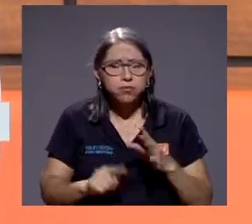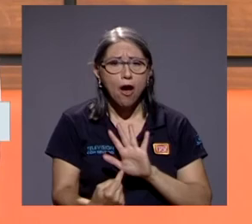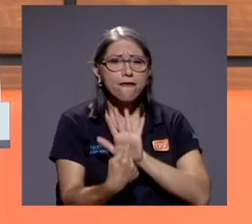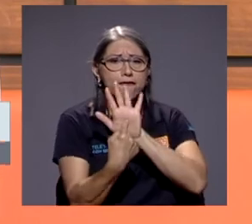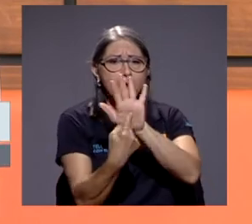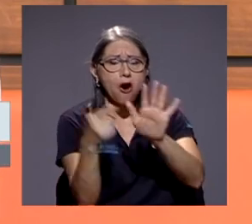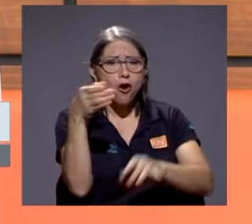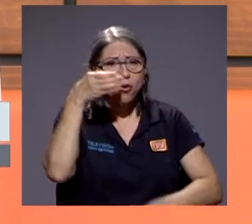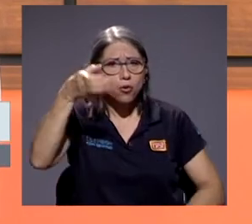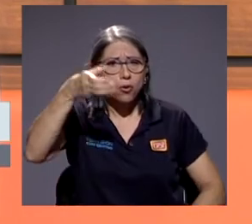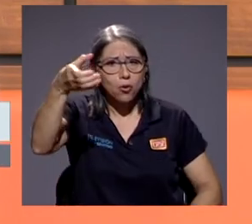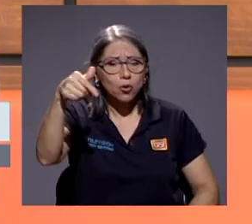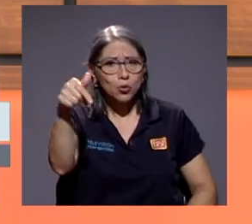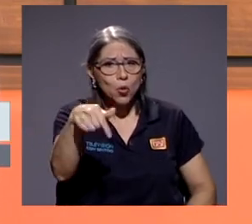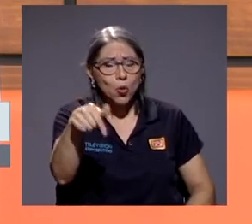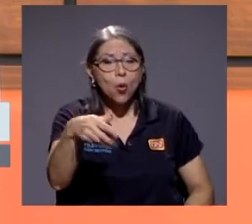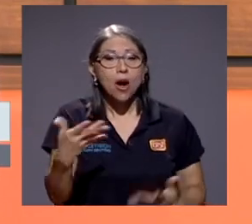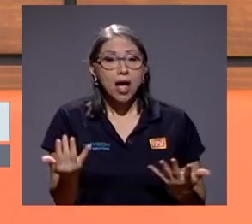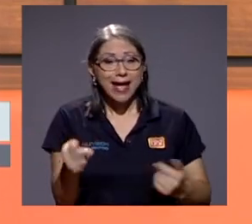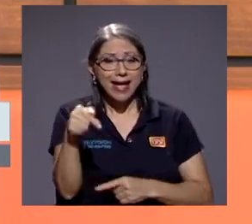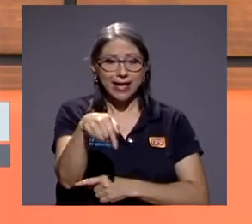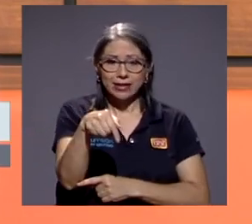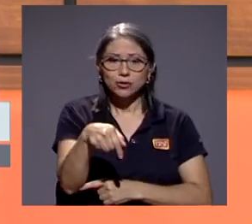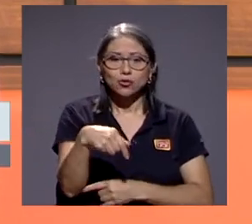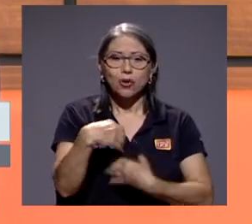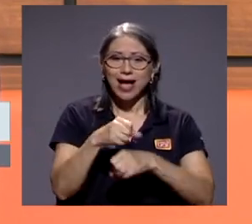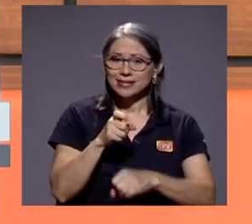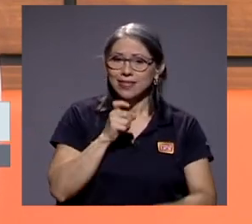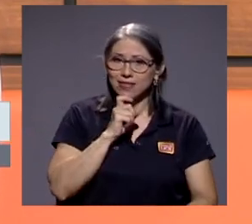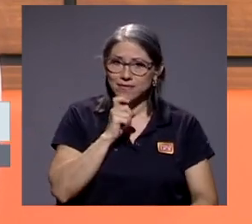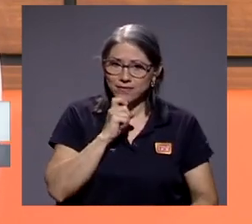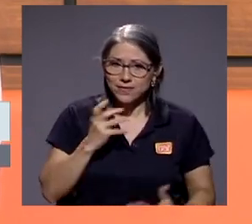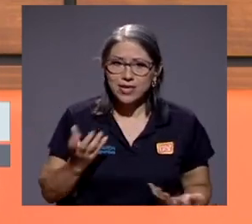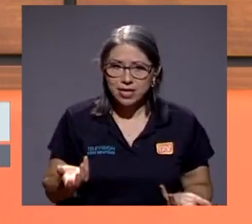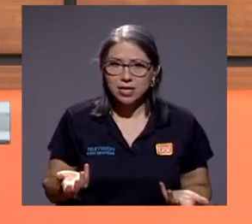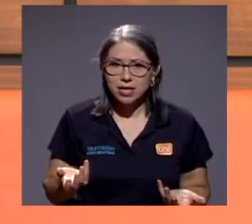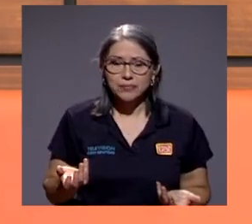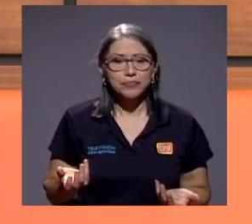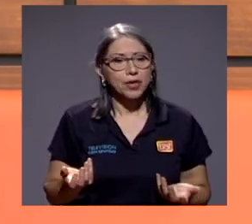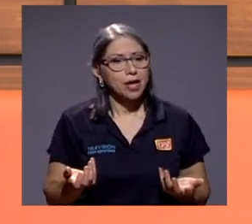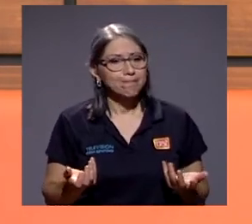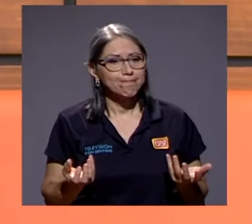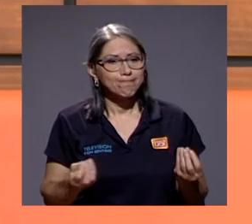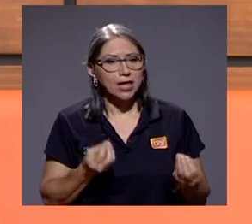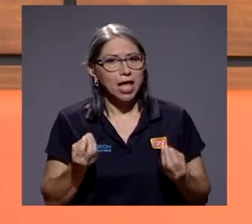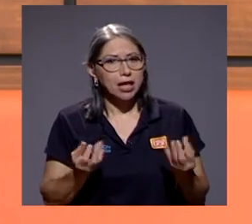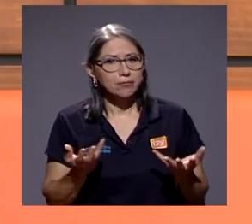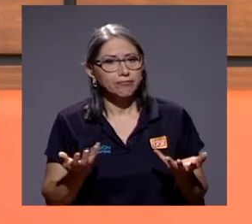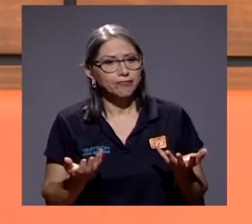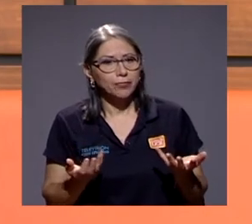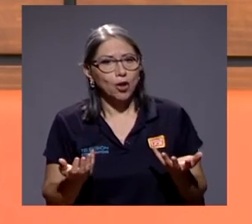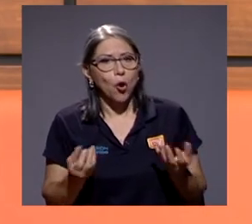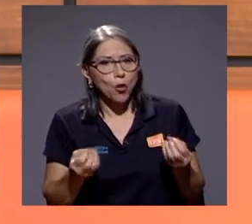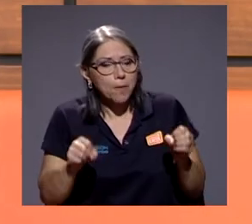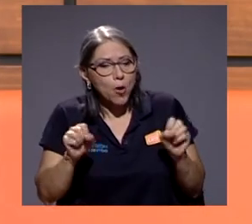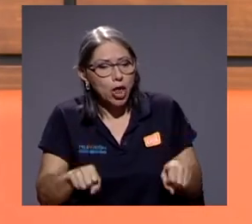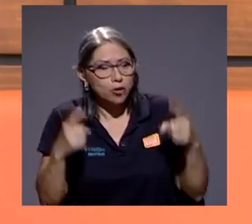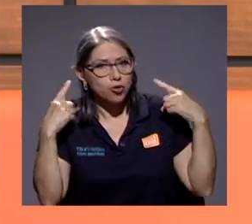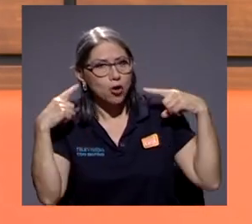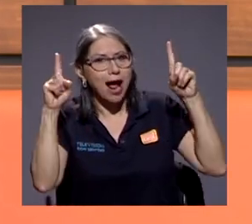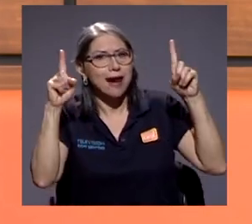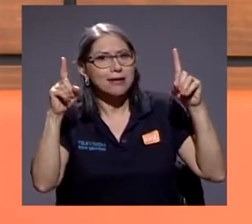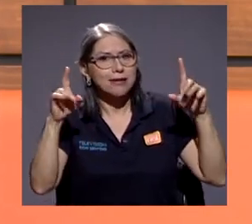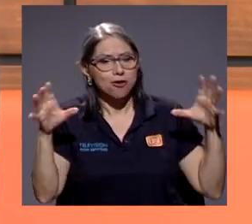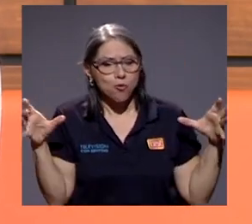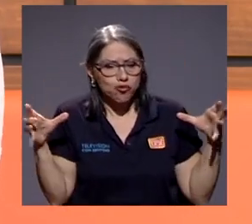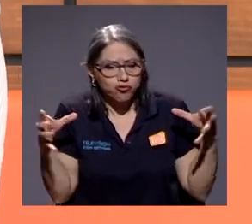eso dificulta de alguna manera como que haya esta estructura como gremio